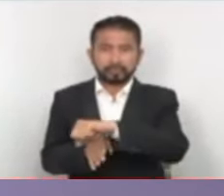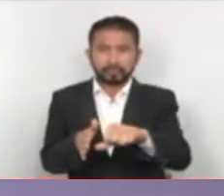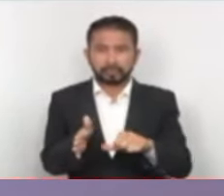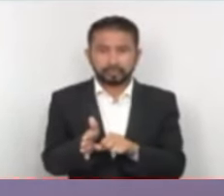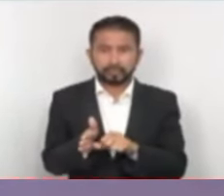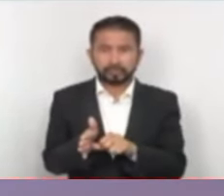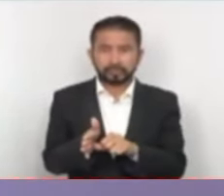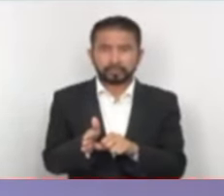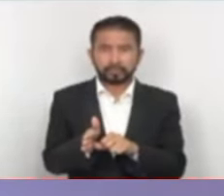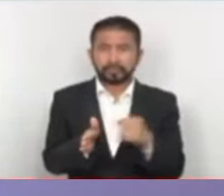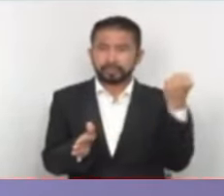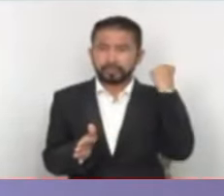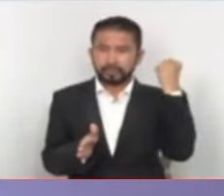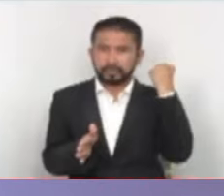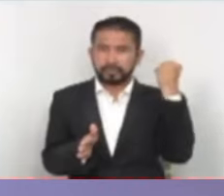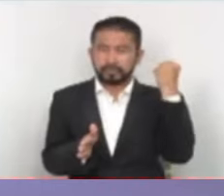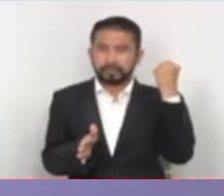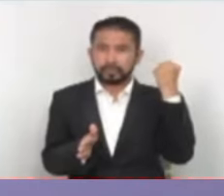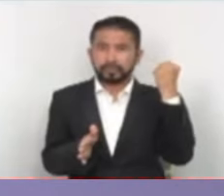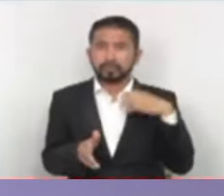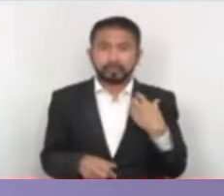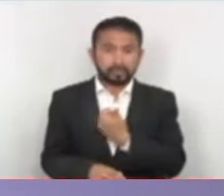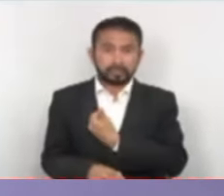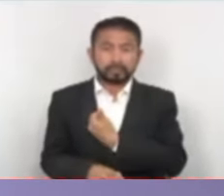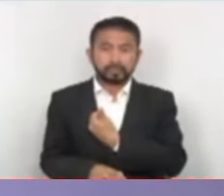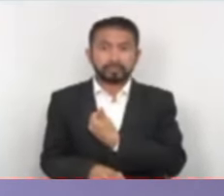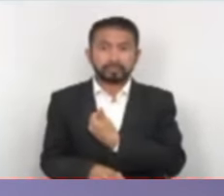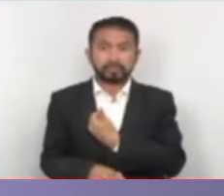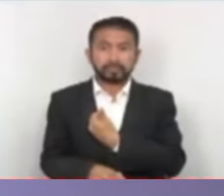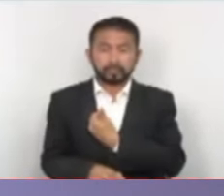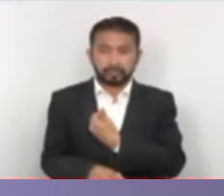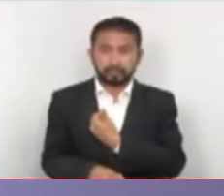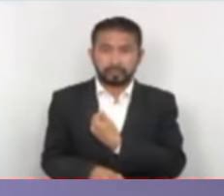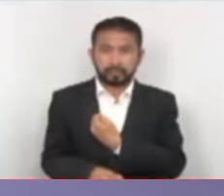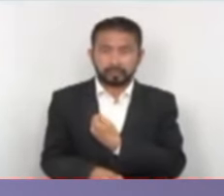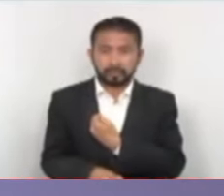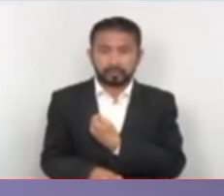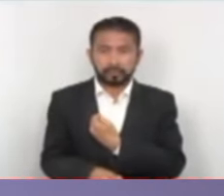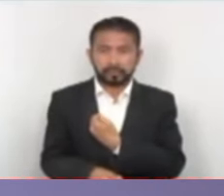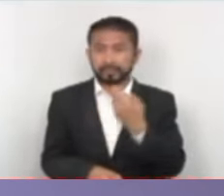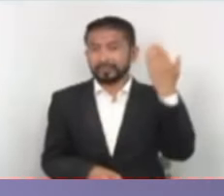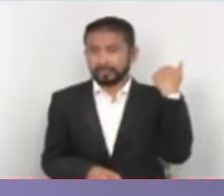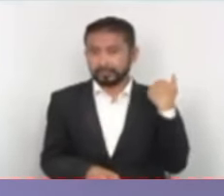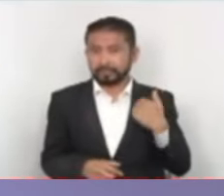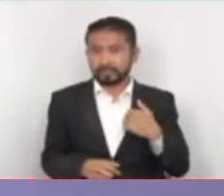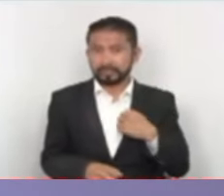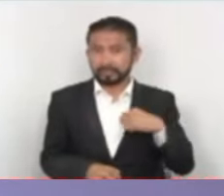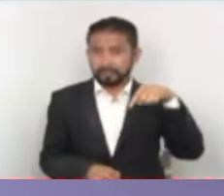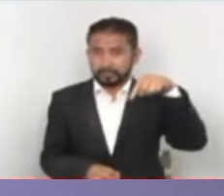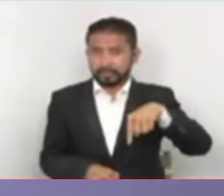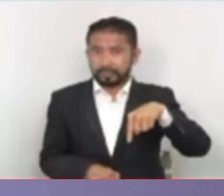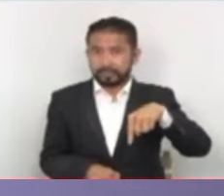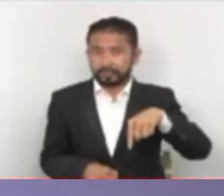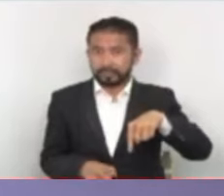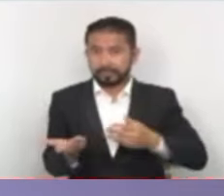Legislativa, fue muy importante desde que nosotros llegamos, algunos de nosotros que tuvimos el privilegio de estar en esta, de